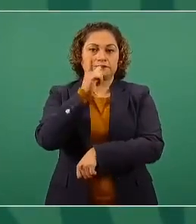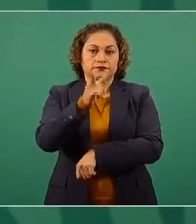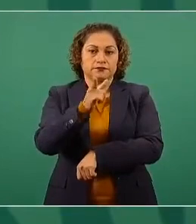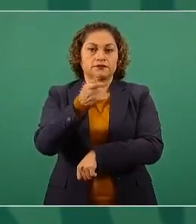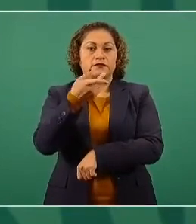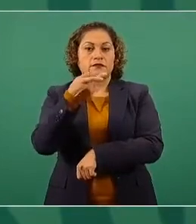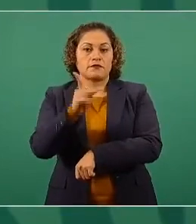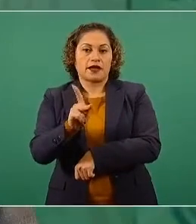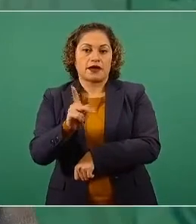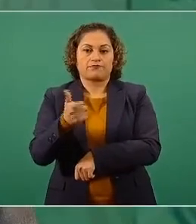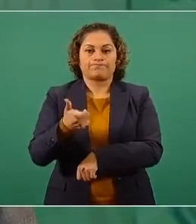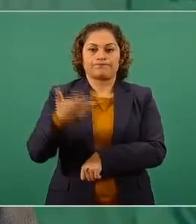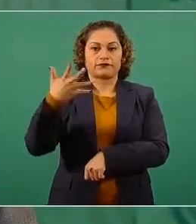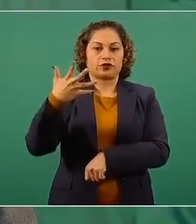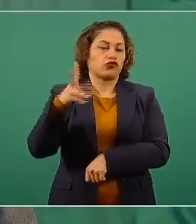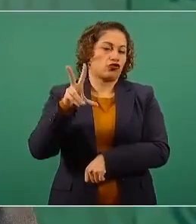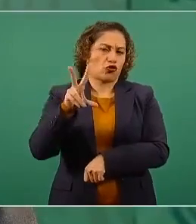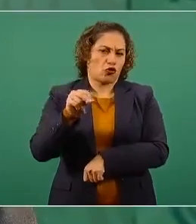costo.